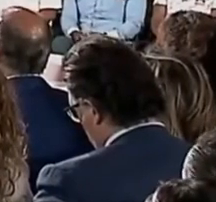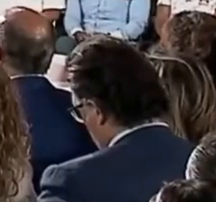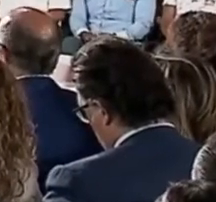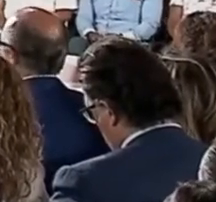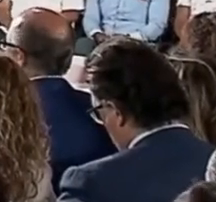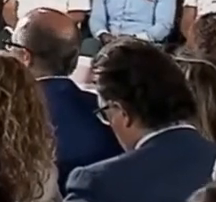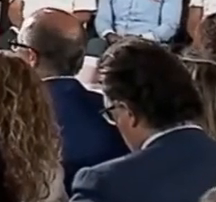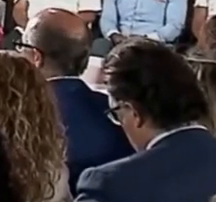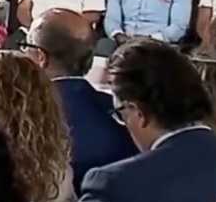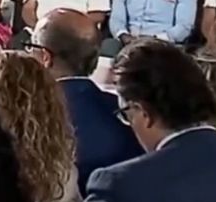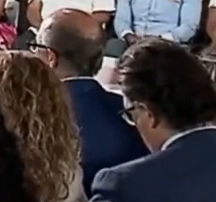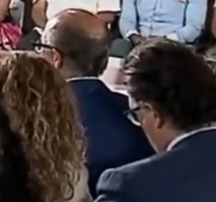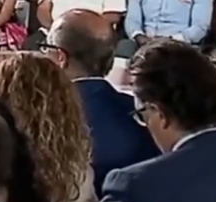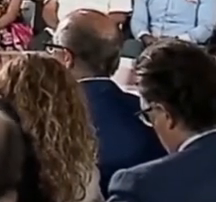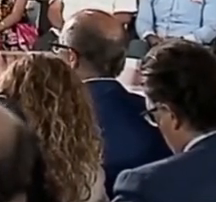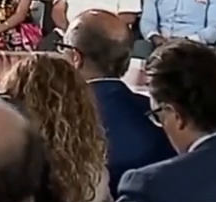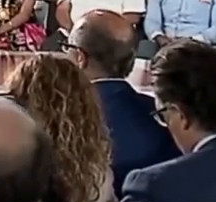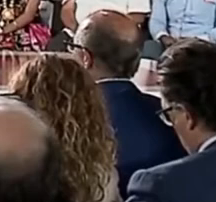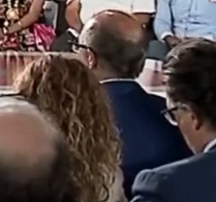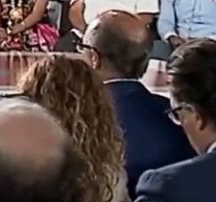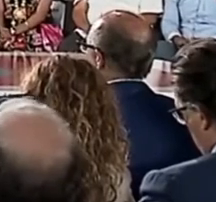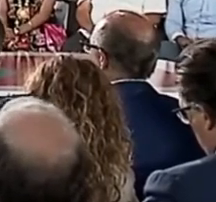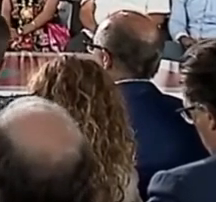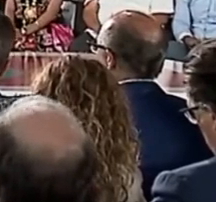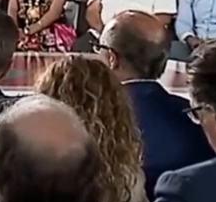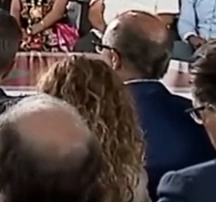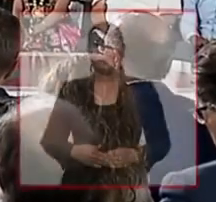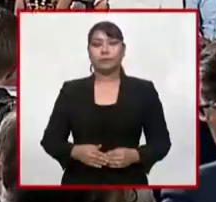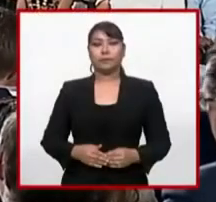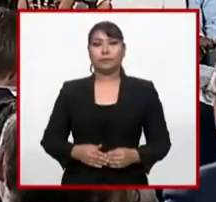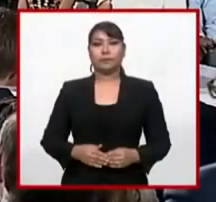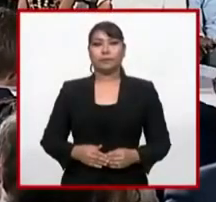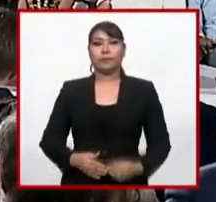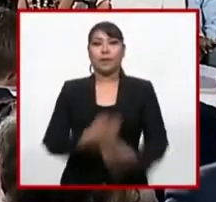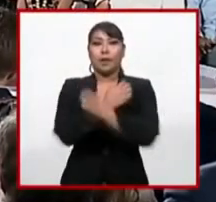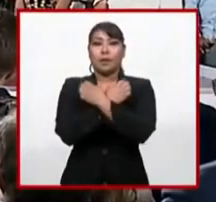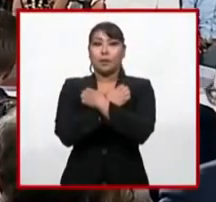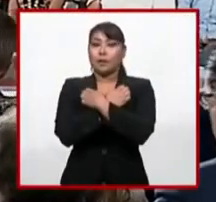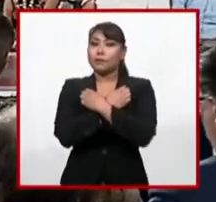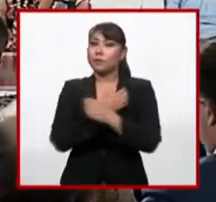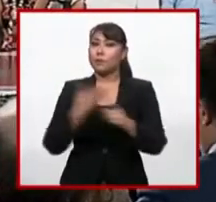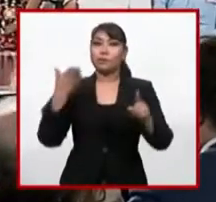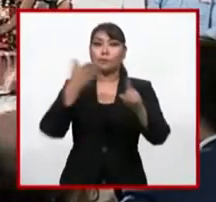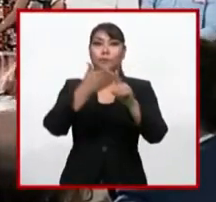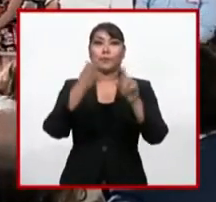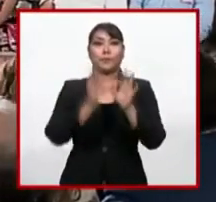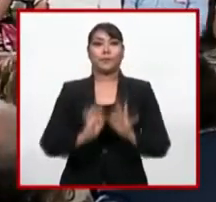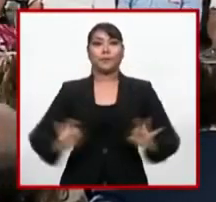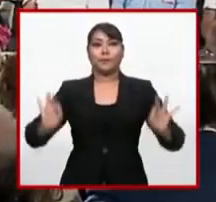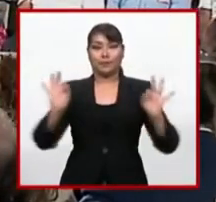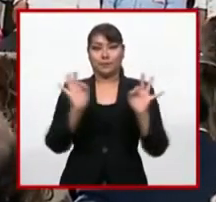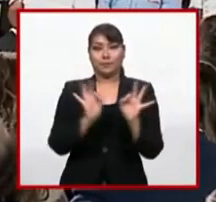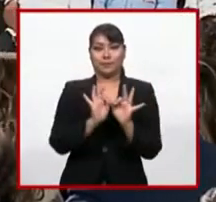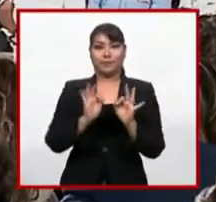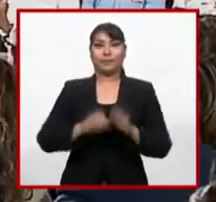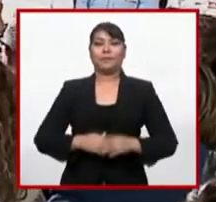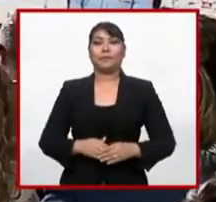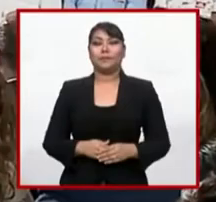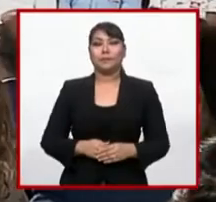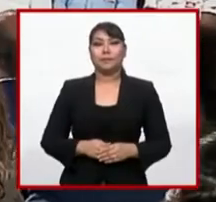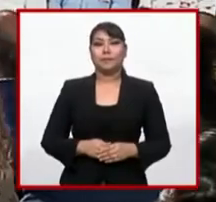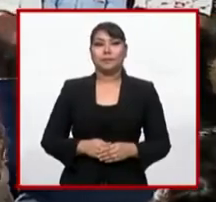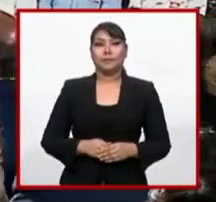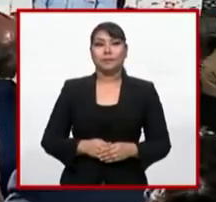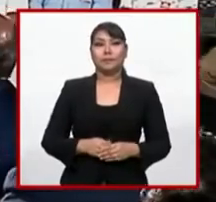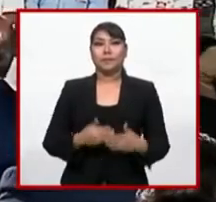señalar que vamos por la ruta correcta. Como nunca ha habido una relación